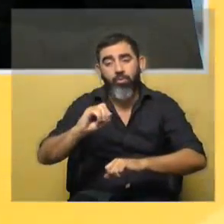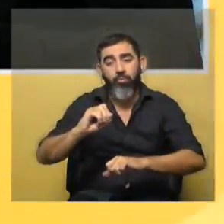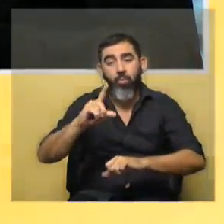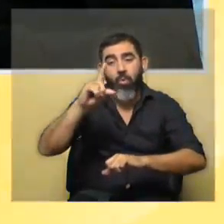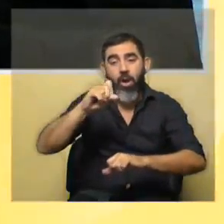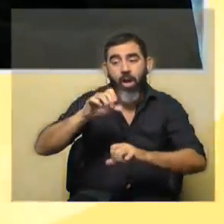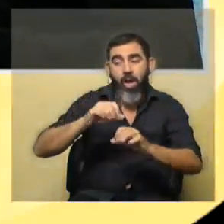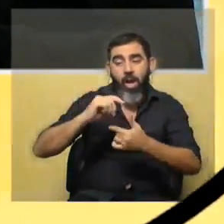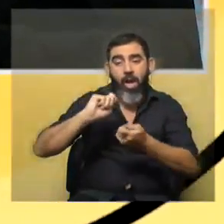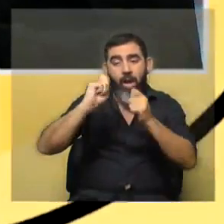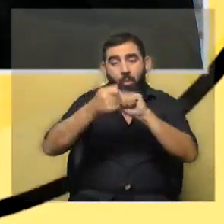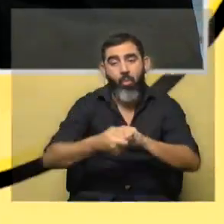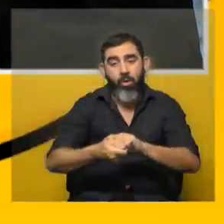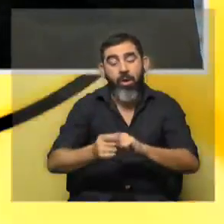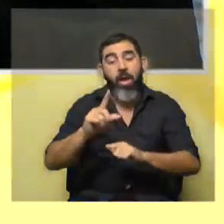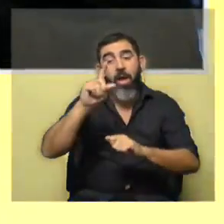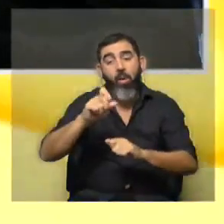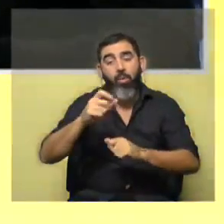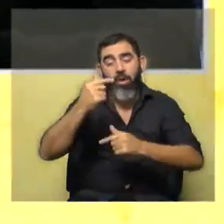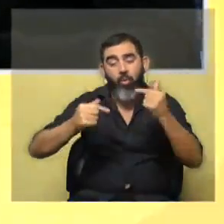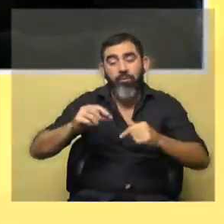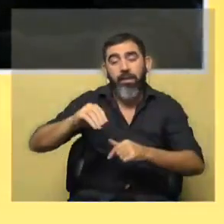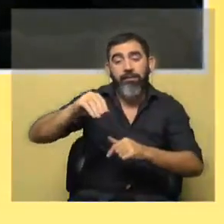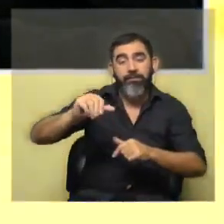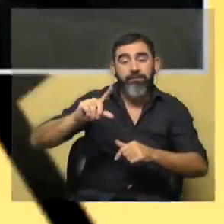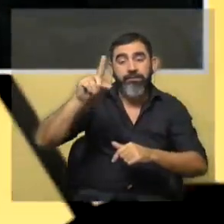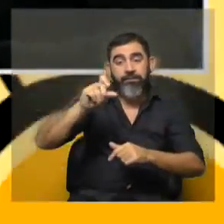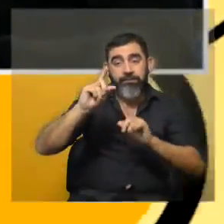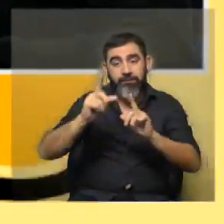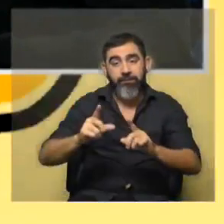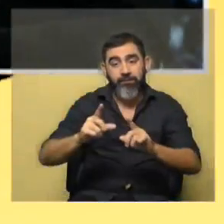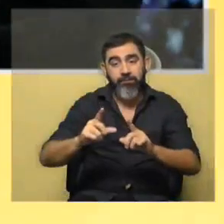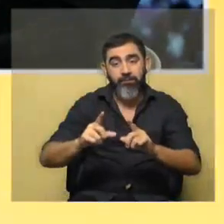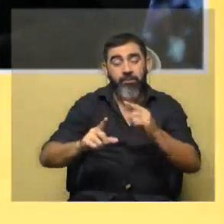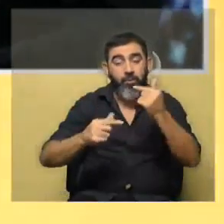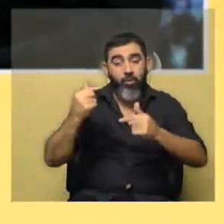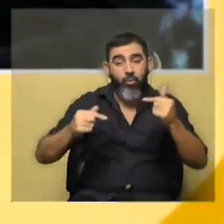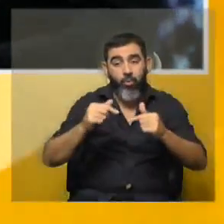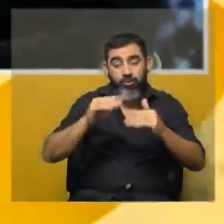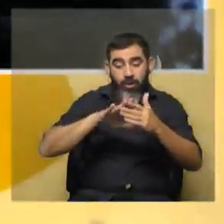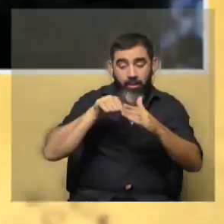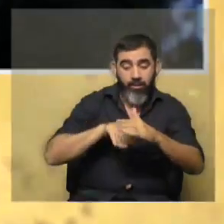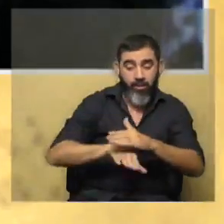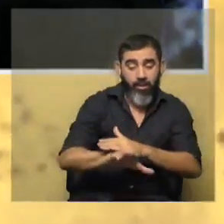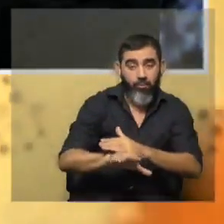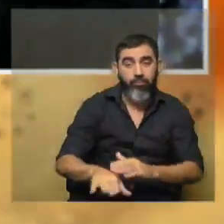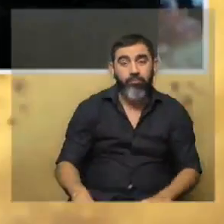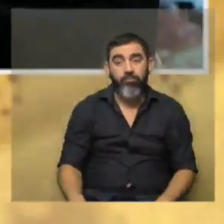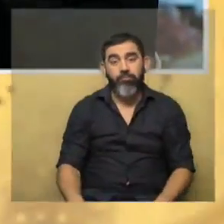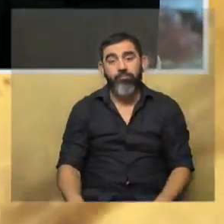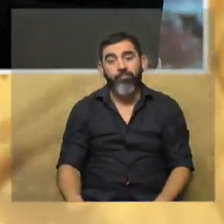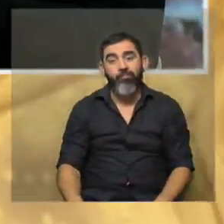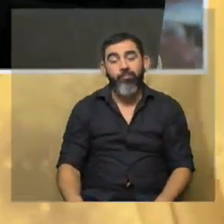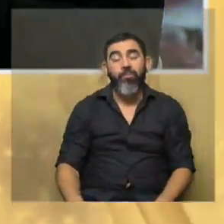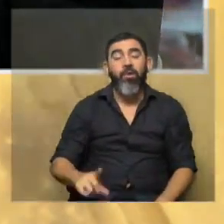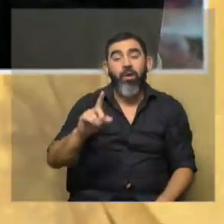agua. Y no solo con el agua, sino con los minerales y las sales que tiene el agua, y los propios sedimentos donde está enterrado, ¿sí? El agua no solo